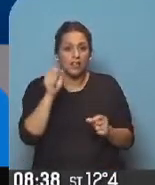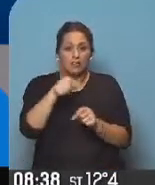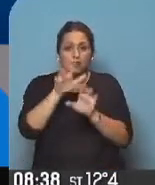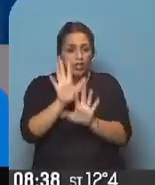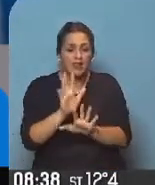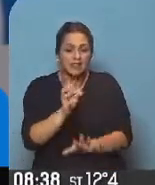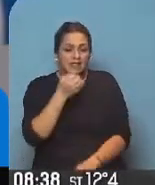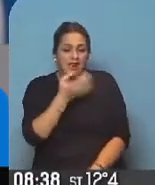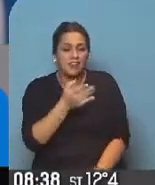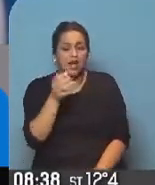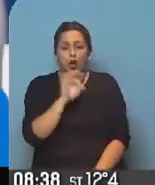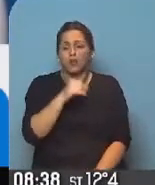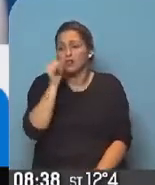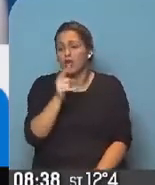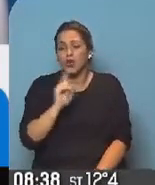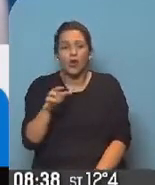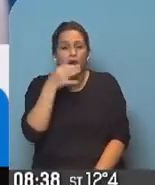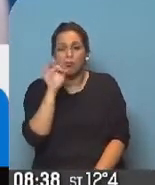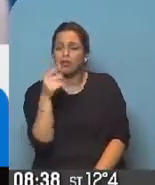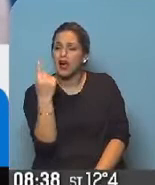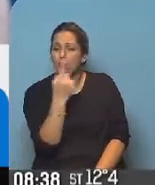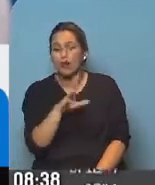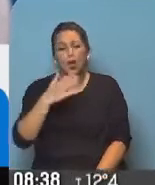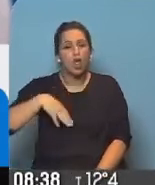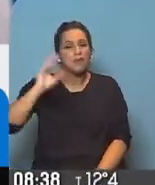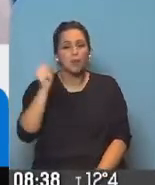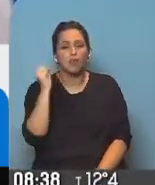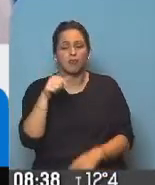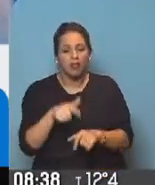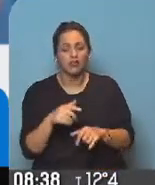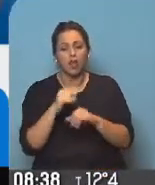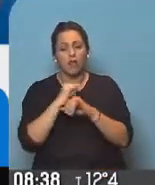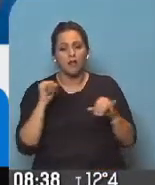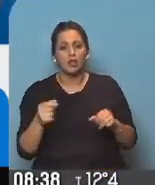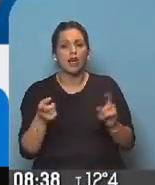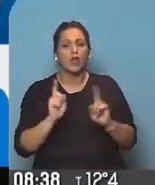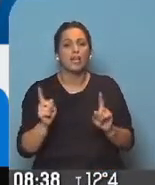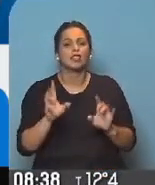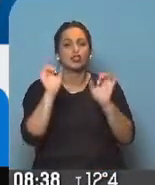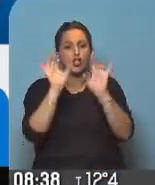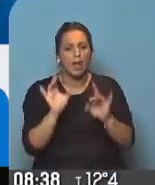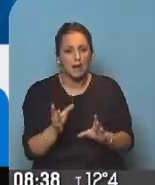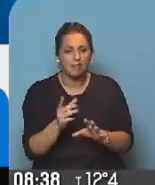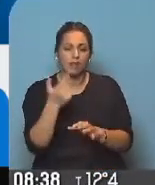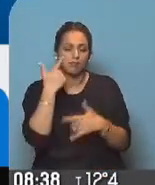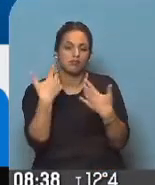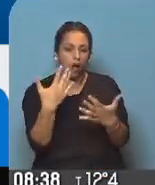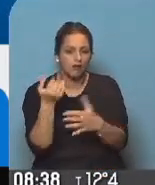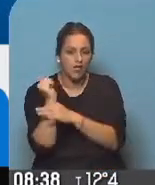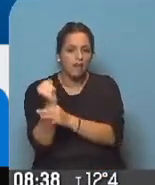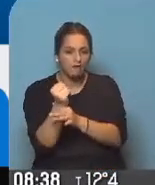o no y la verdad es que lo importante de todo esto fue primero que no son solamente personalidades famosas